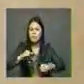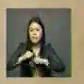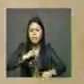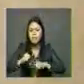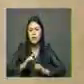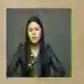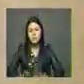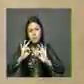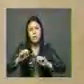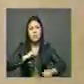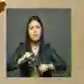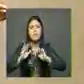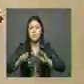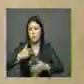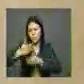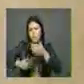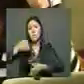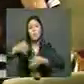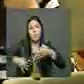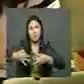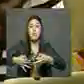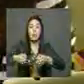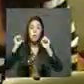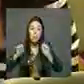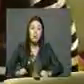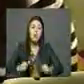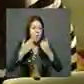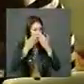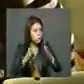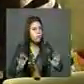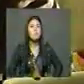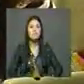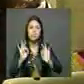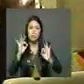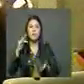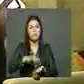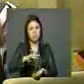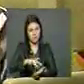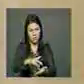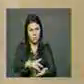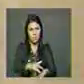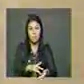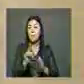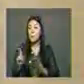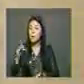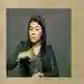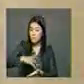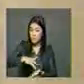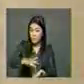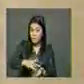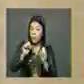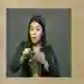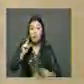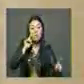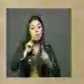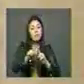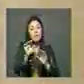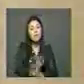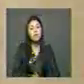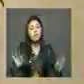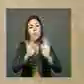los procesos judiciales en donde puede ampliamente intervenir. Su intervención entonces deberá estar alineada con